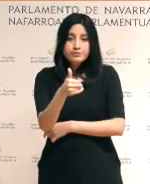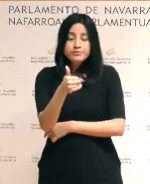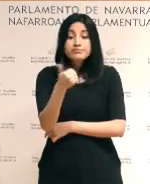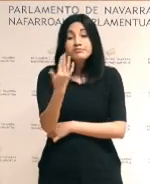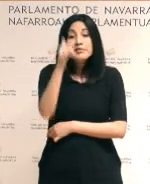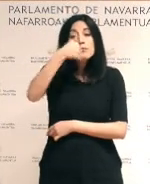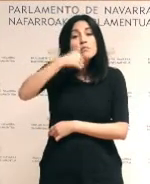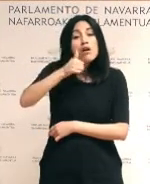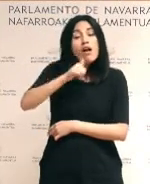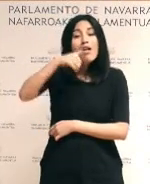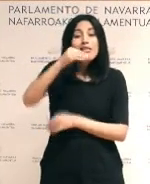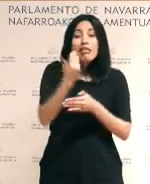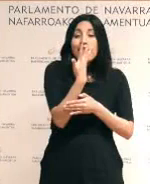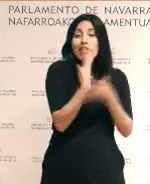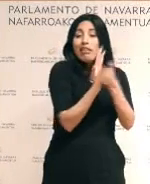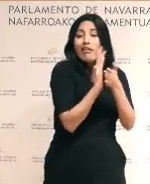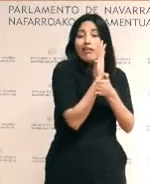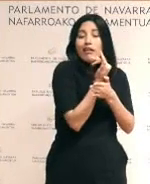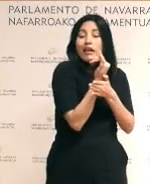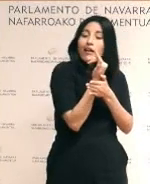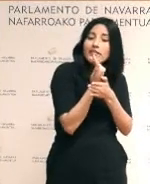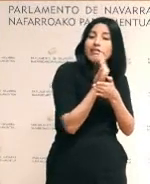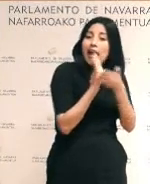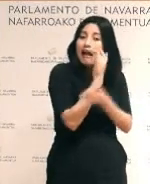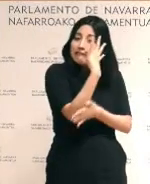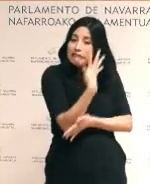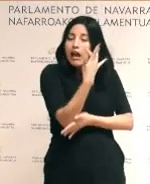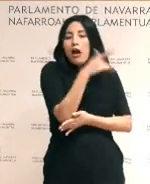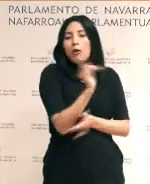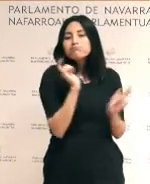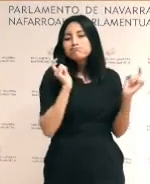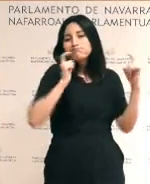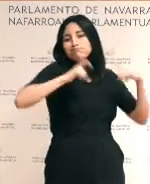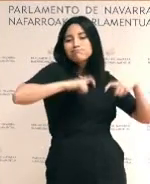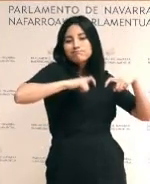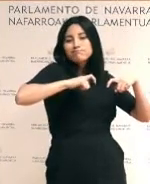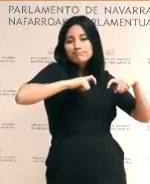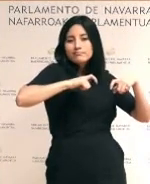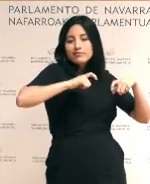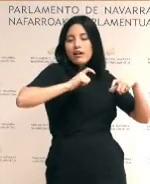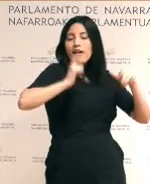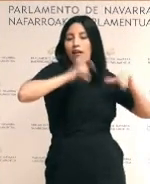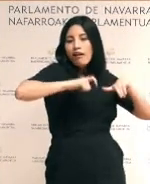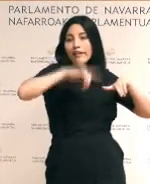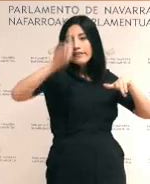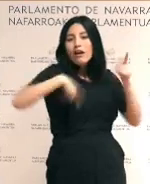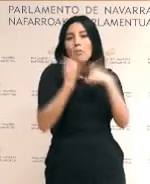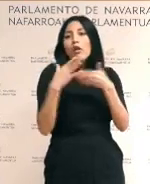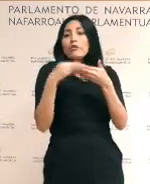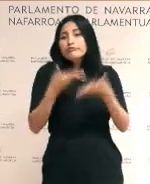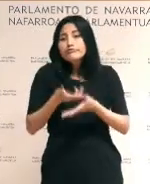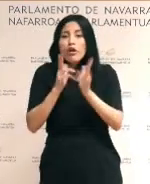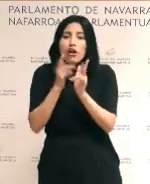Pedro Sánchez volvió para decir que se quedaba y para anunciar que iba a trabajar por la regeneración pendiente de nuestra democracia, el